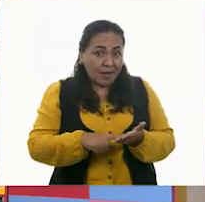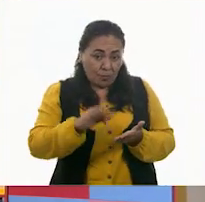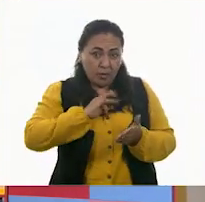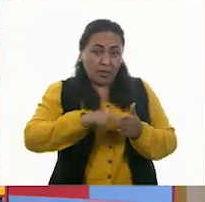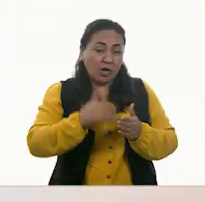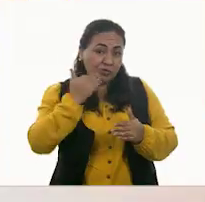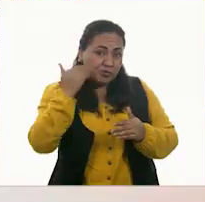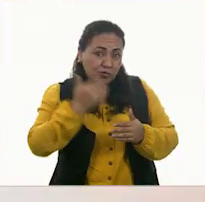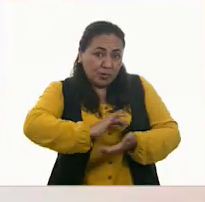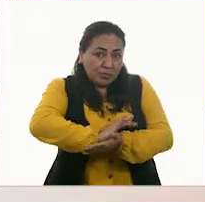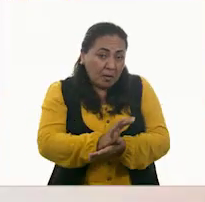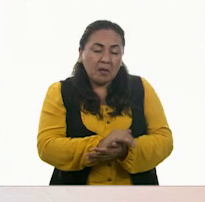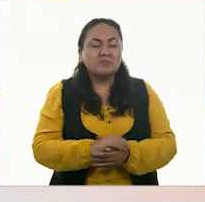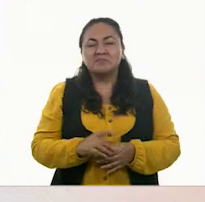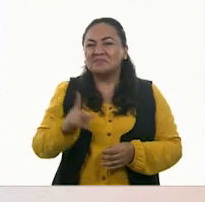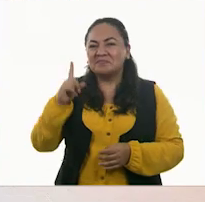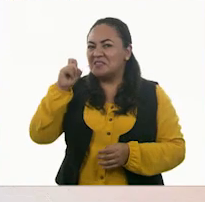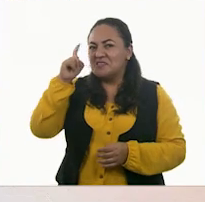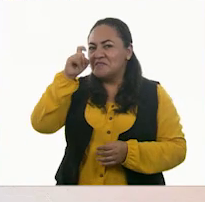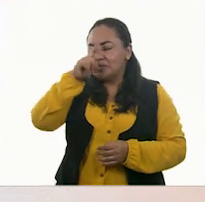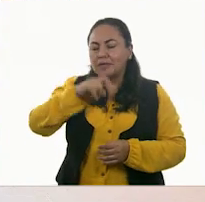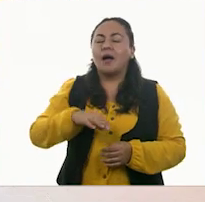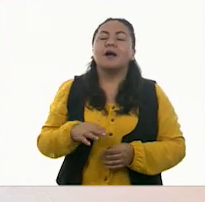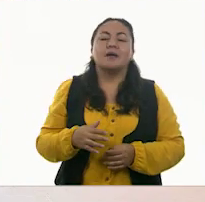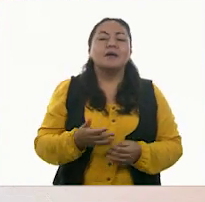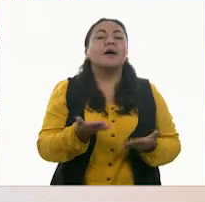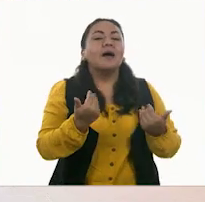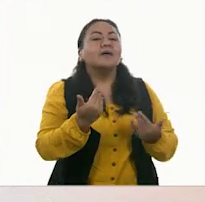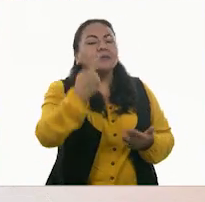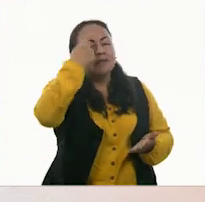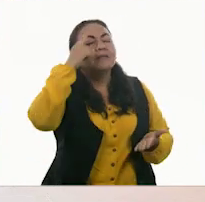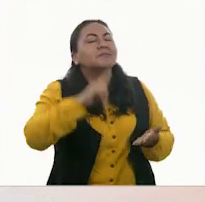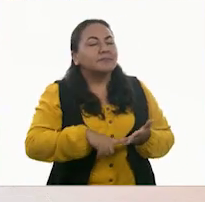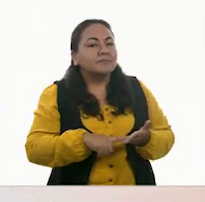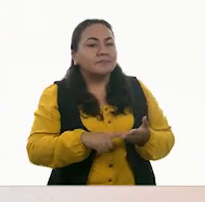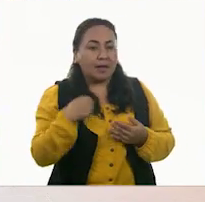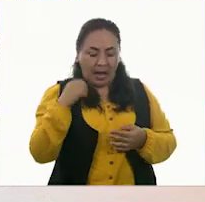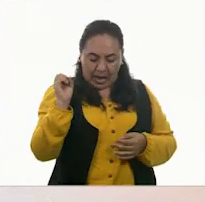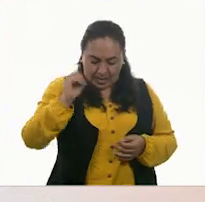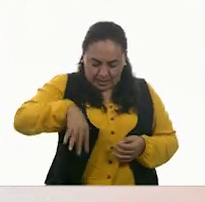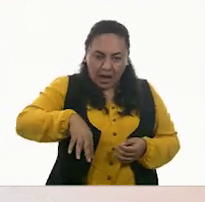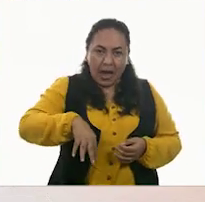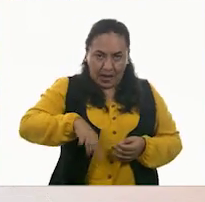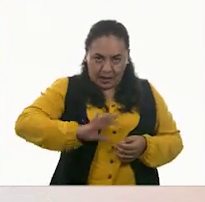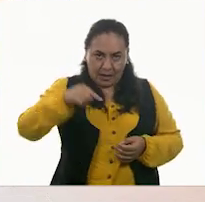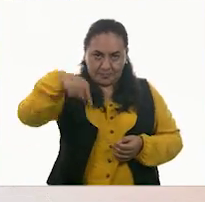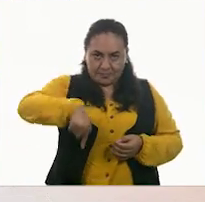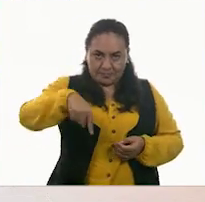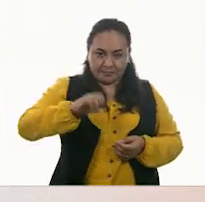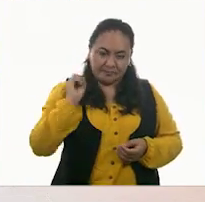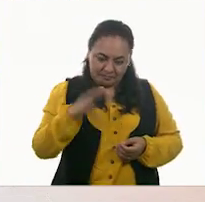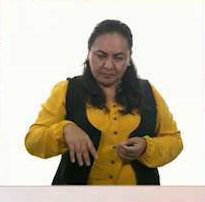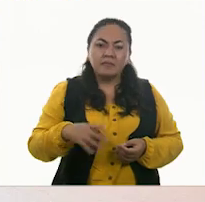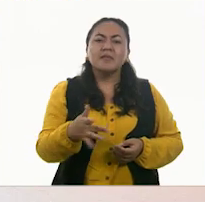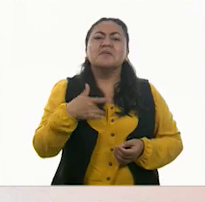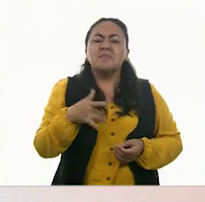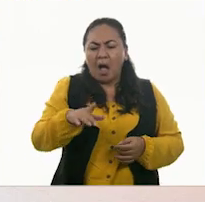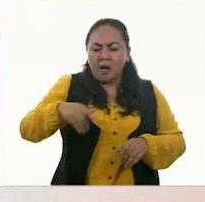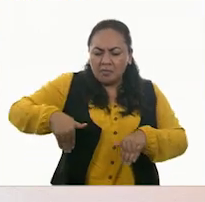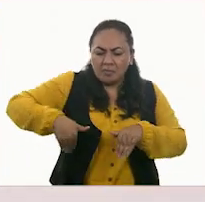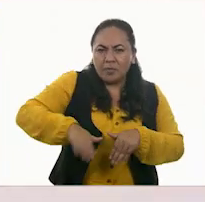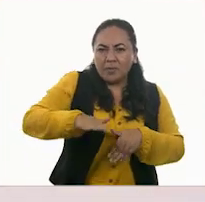deformar? Difícilmente. Ok, va. ¿Ahora qué crees? Va al piso, ¿qué puedo hacer con él? Empujarlo. Venga,